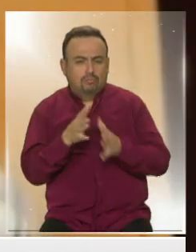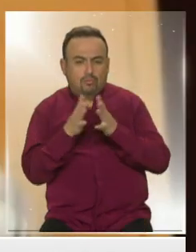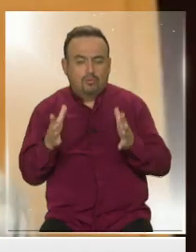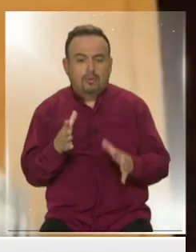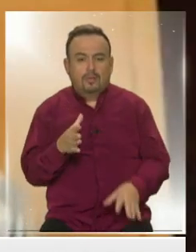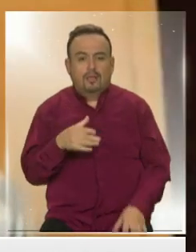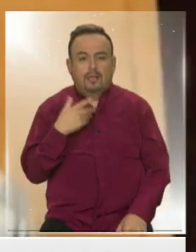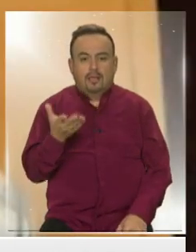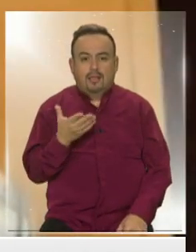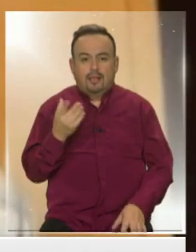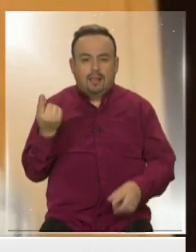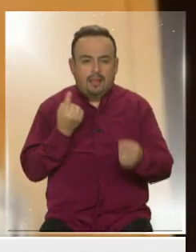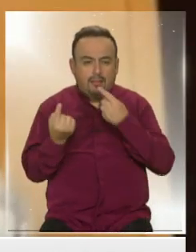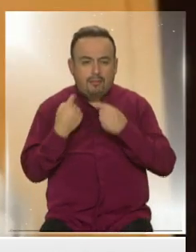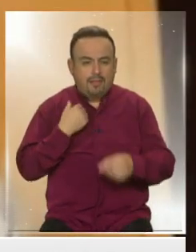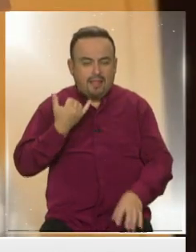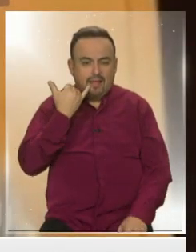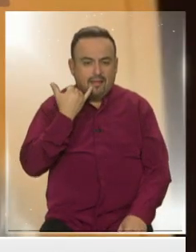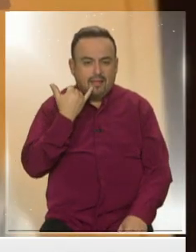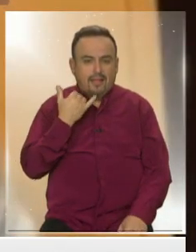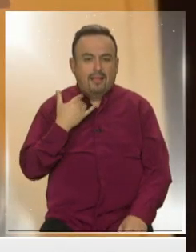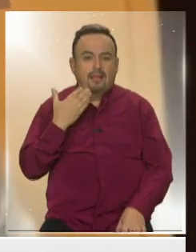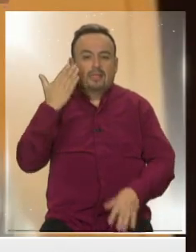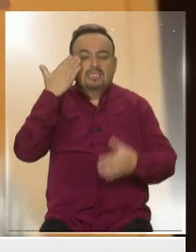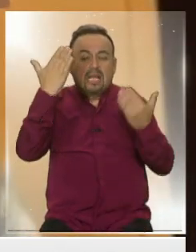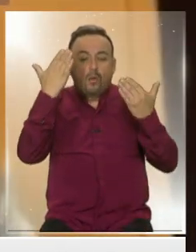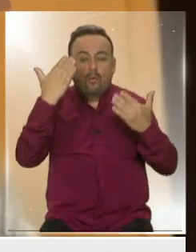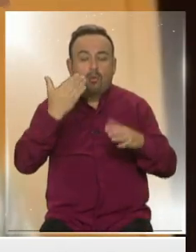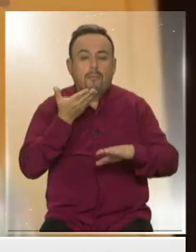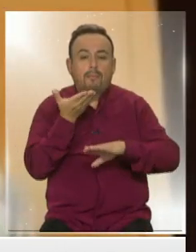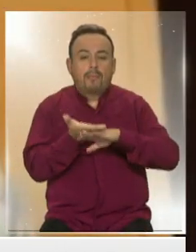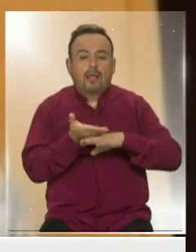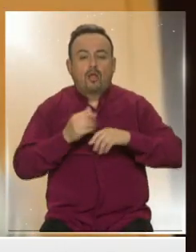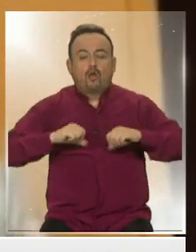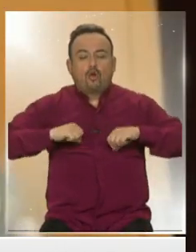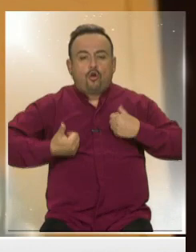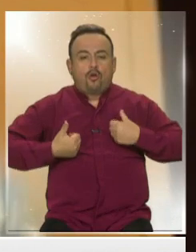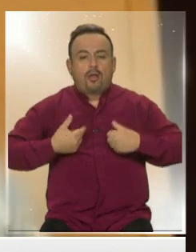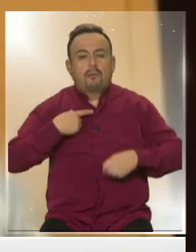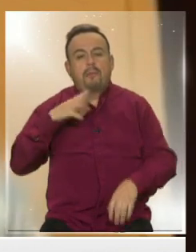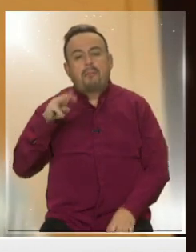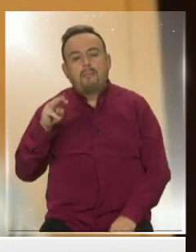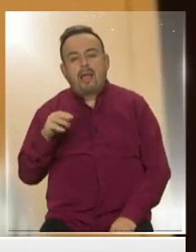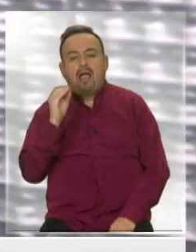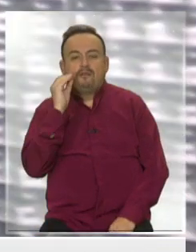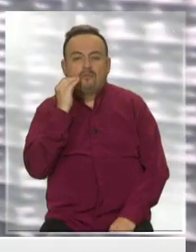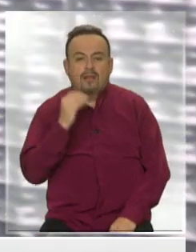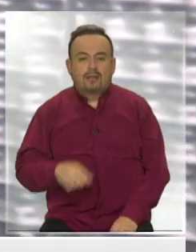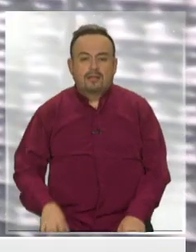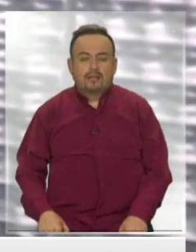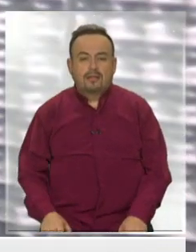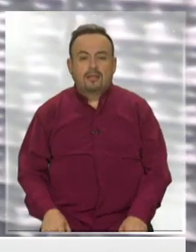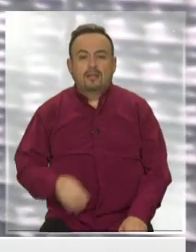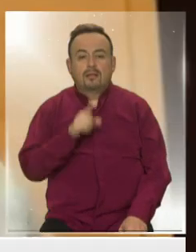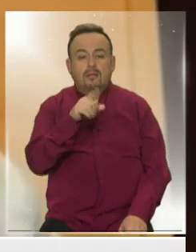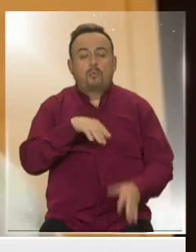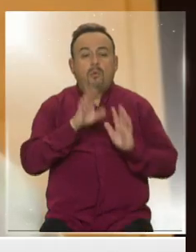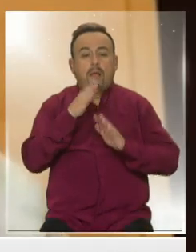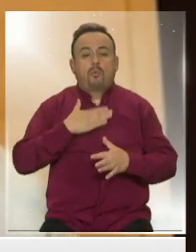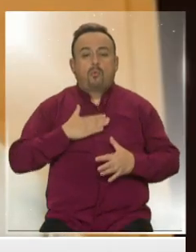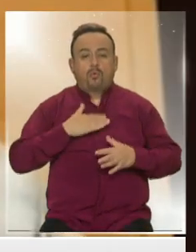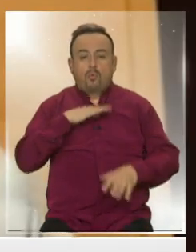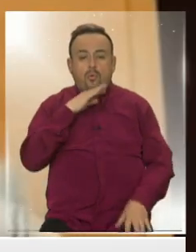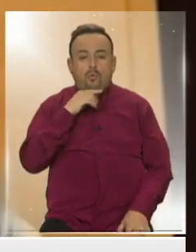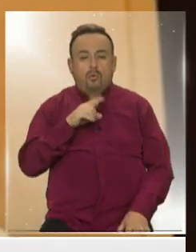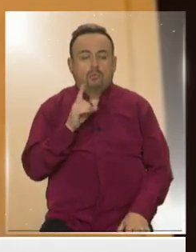que se averigua por ahí de repente mi teléfono, papel, y me saludo. Especialmente son cabros jóvenes, para su mamá o para su abuelo. ¿Cuál es la red social que usan?